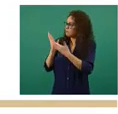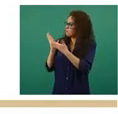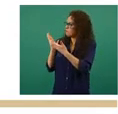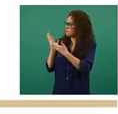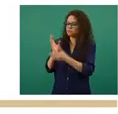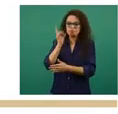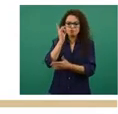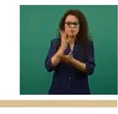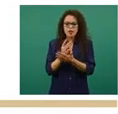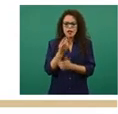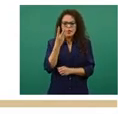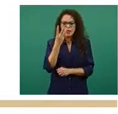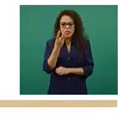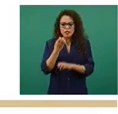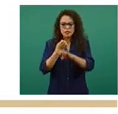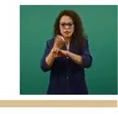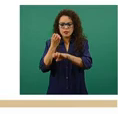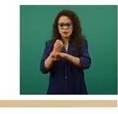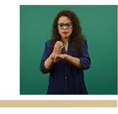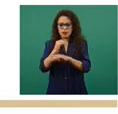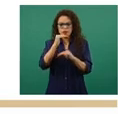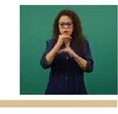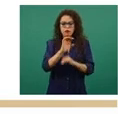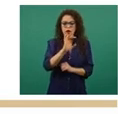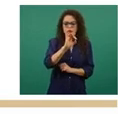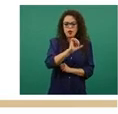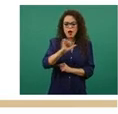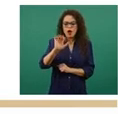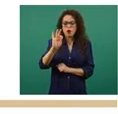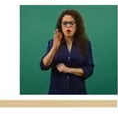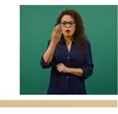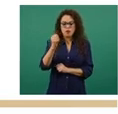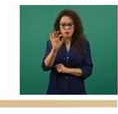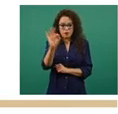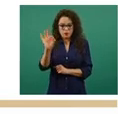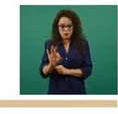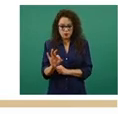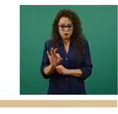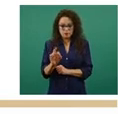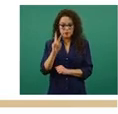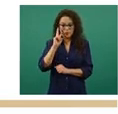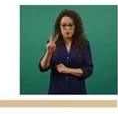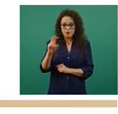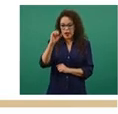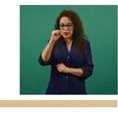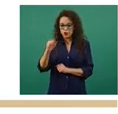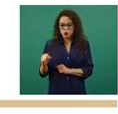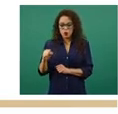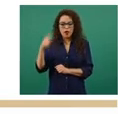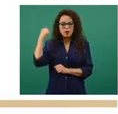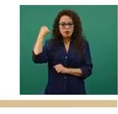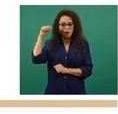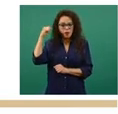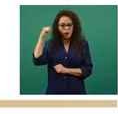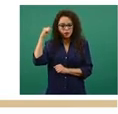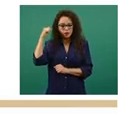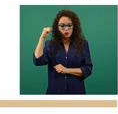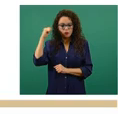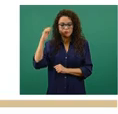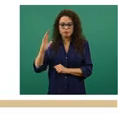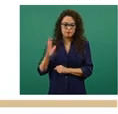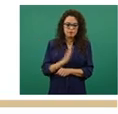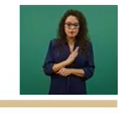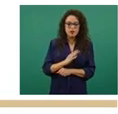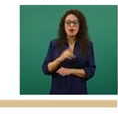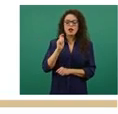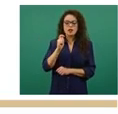están entre el 30 y el 49. Vemos un estado del sur, vemos a Tabasco, vemos a Colima en la parte del Pacífico y